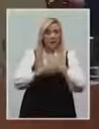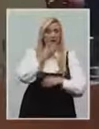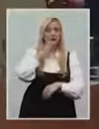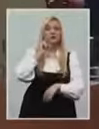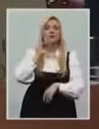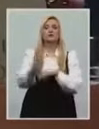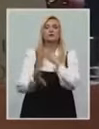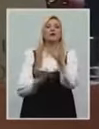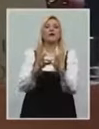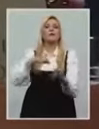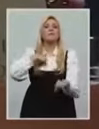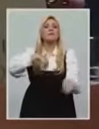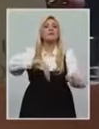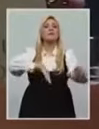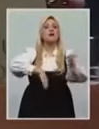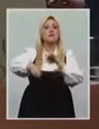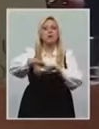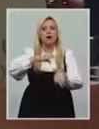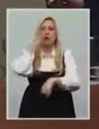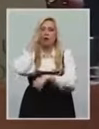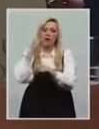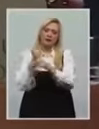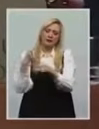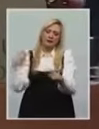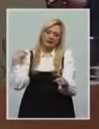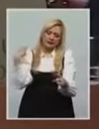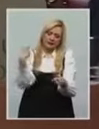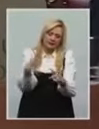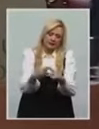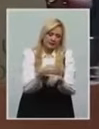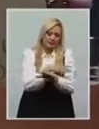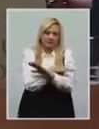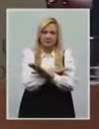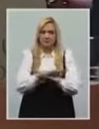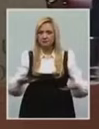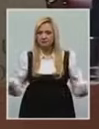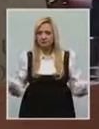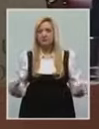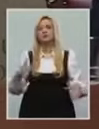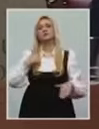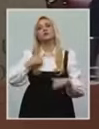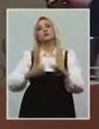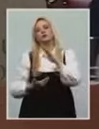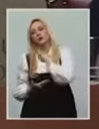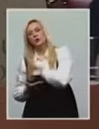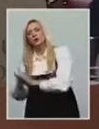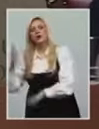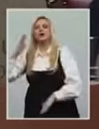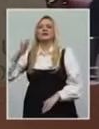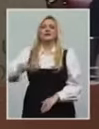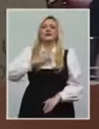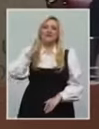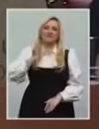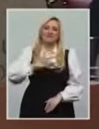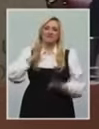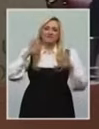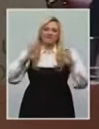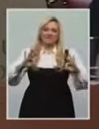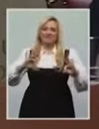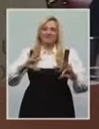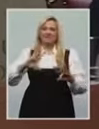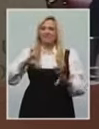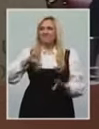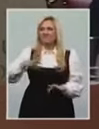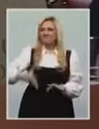Culmina mi labor al frente del Poder Judicial de la Federación y me voy con la satisfacción del deber